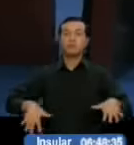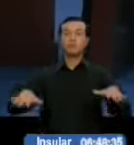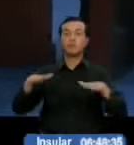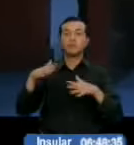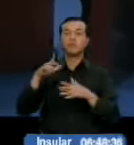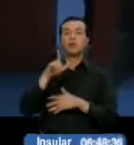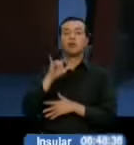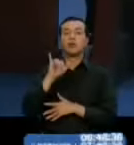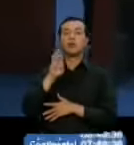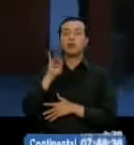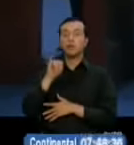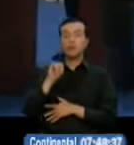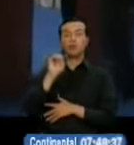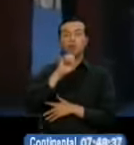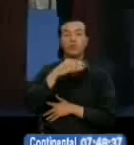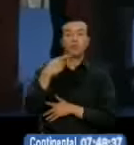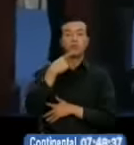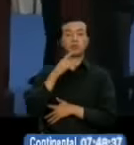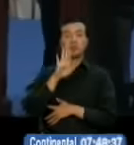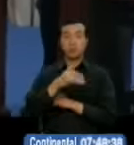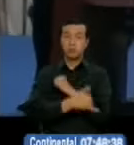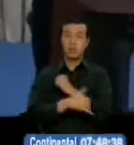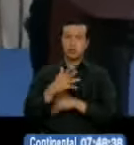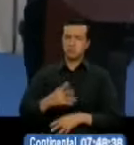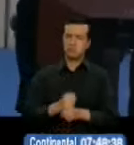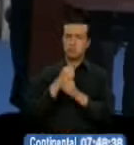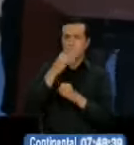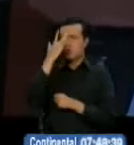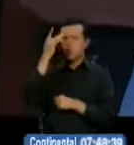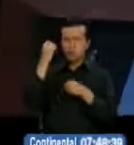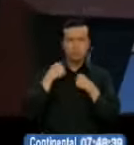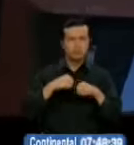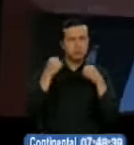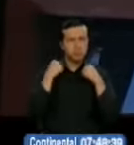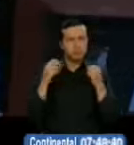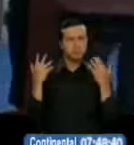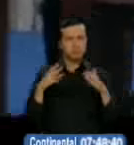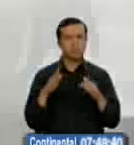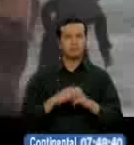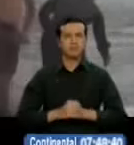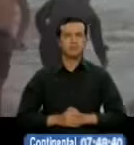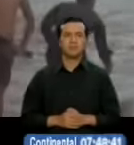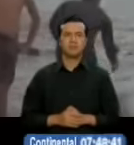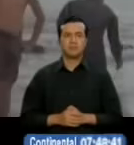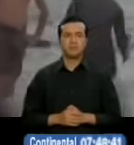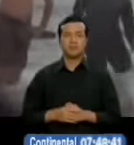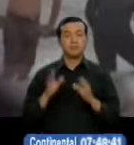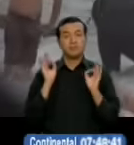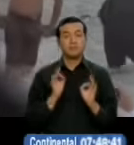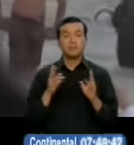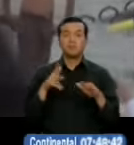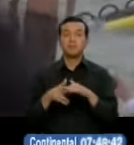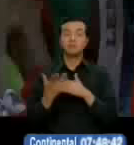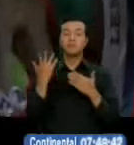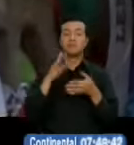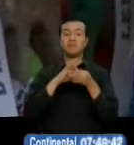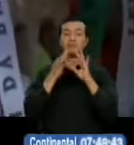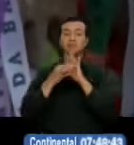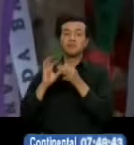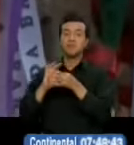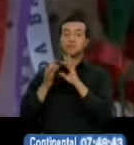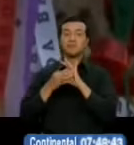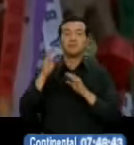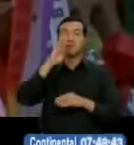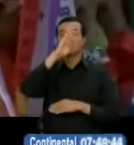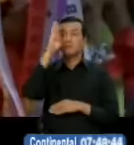como Libia. Obama aseguró que su país es más seguro por los esfuerzos realizados. Todo listo para la inauguración de los Juegos Olímpicos de